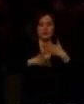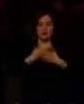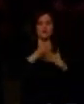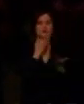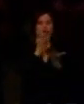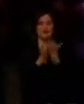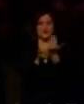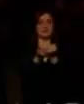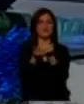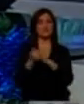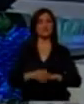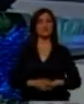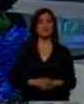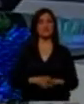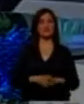por recordárnoslo.